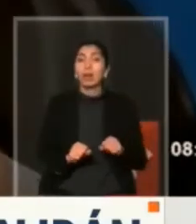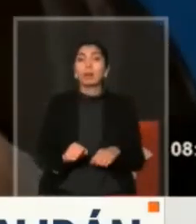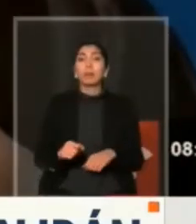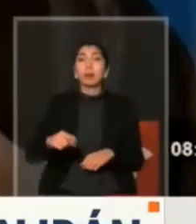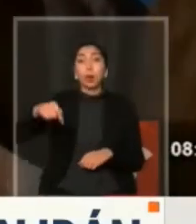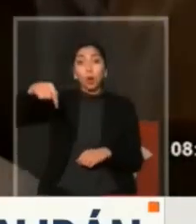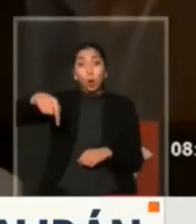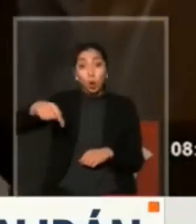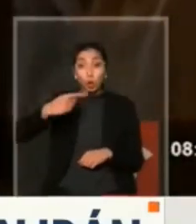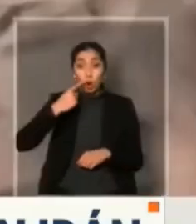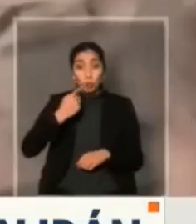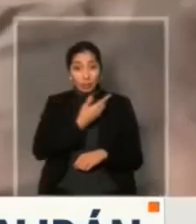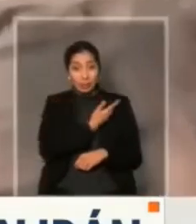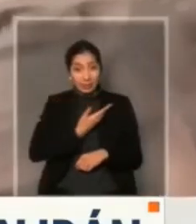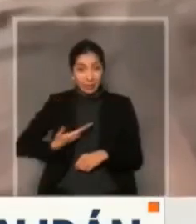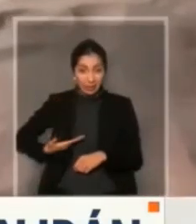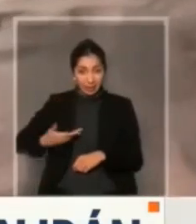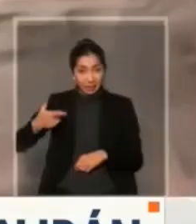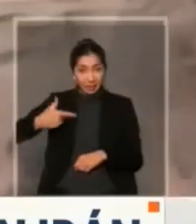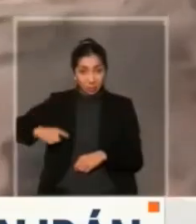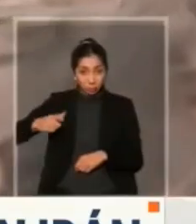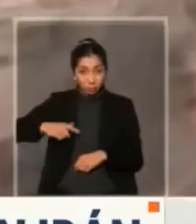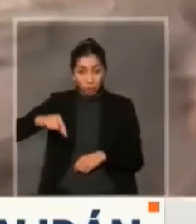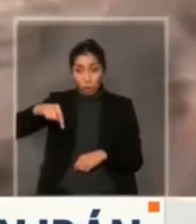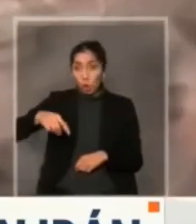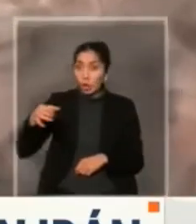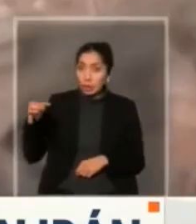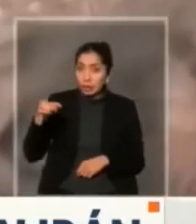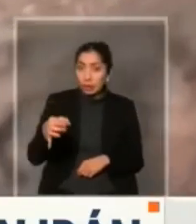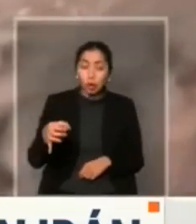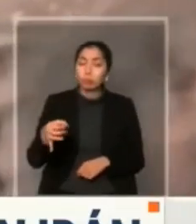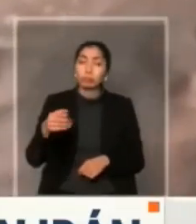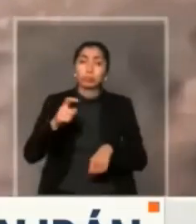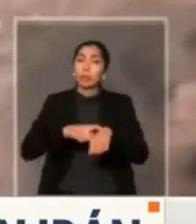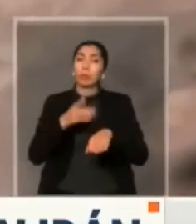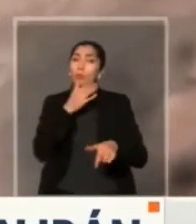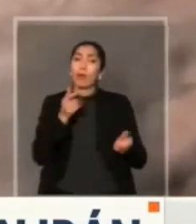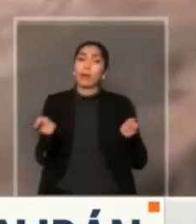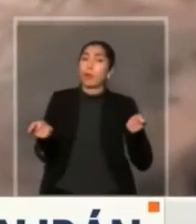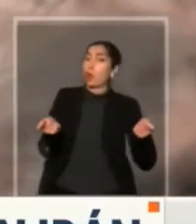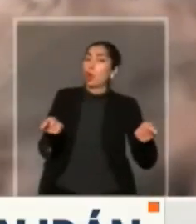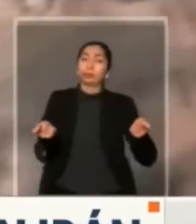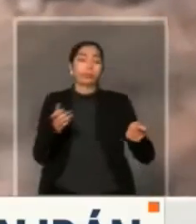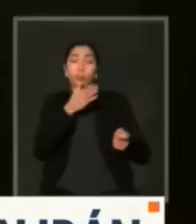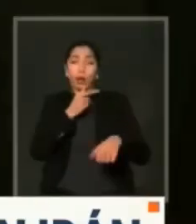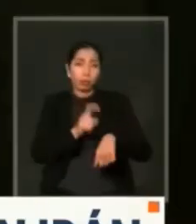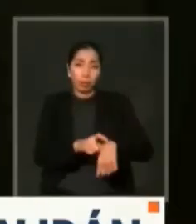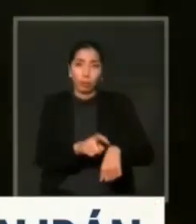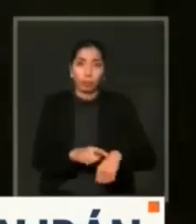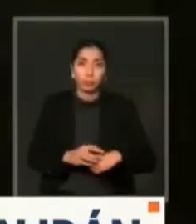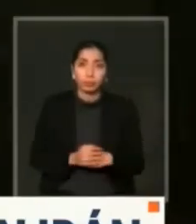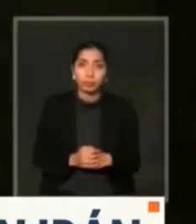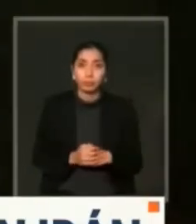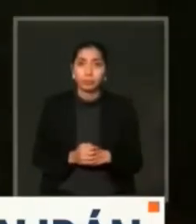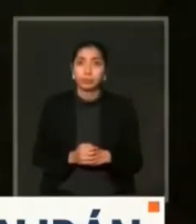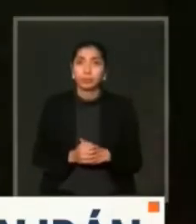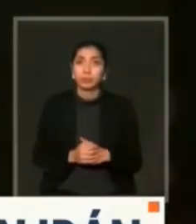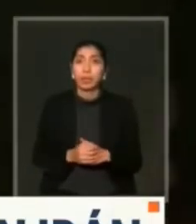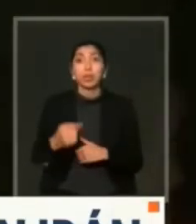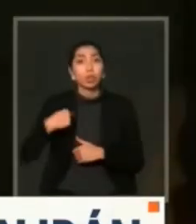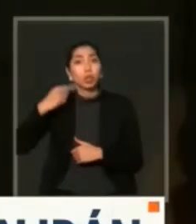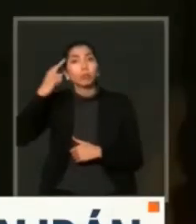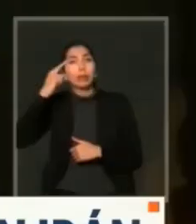esos antecedentes que tienen que ver con el imperio persa. Pero en una mirada desapasionada de la historia, de